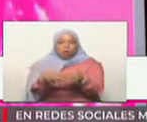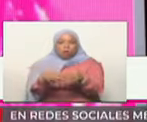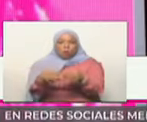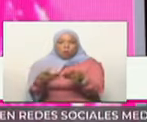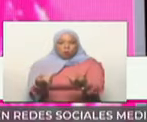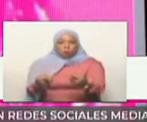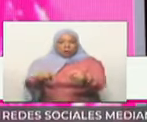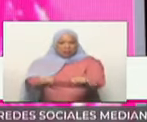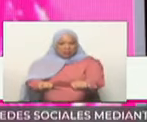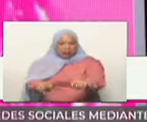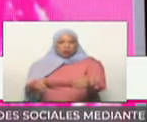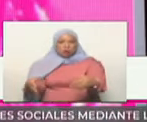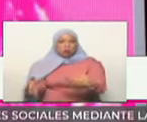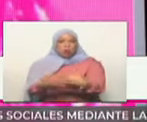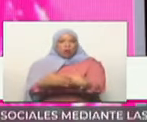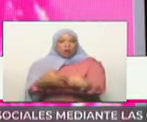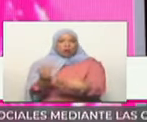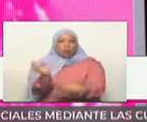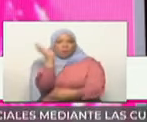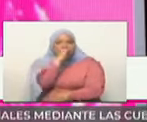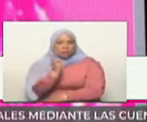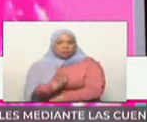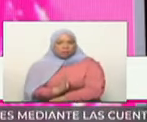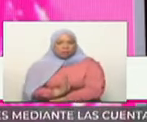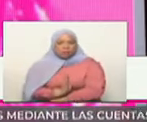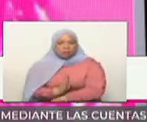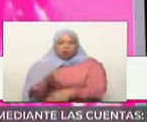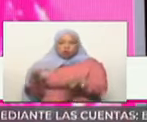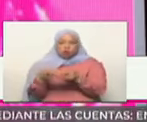de los fundadores de los BRIC.